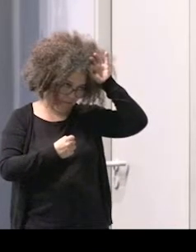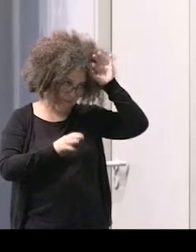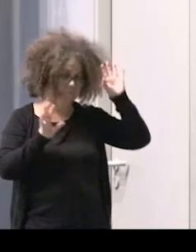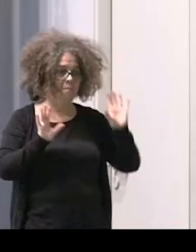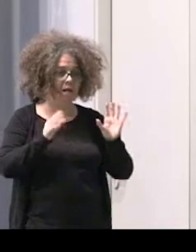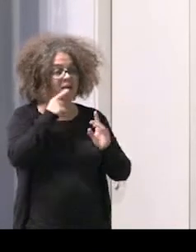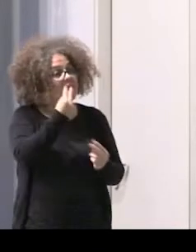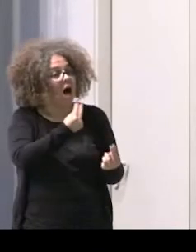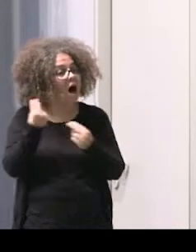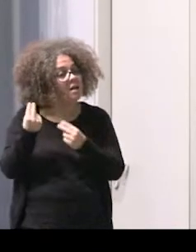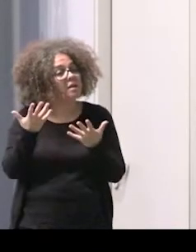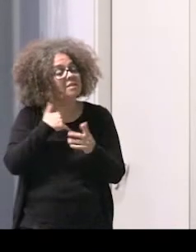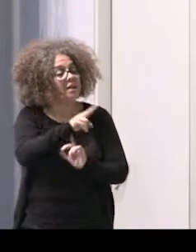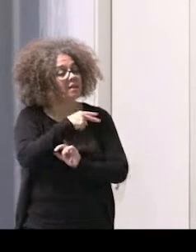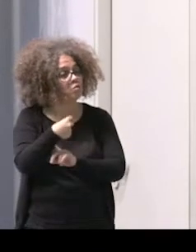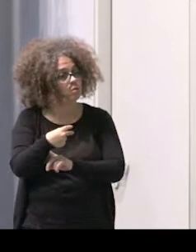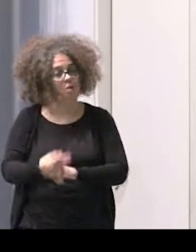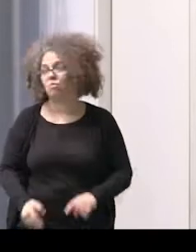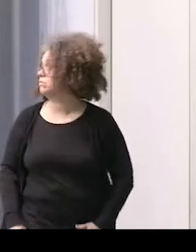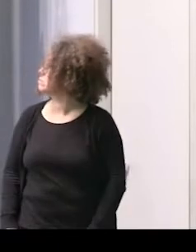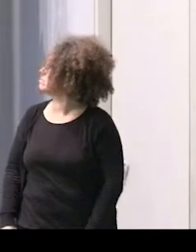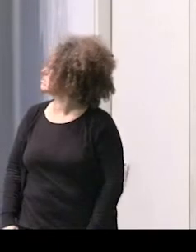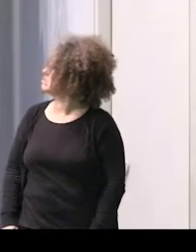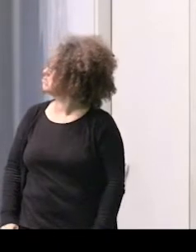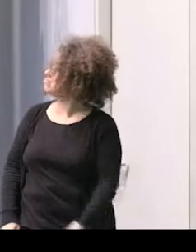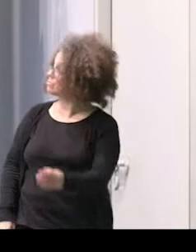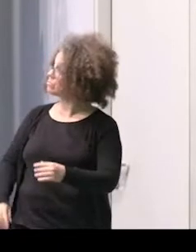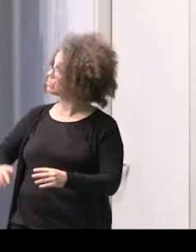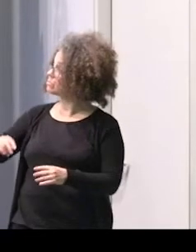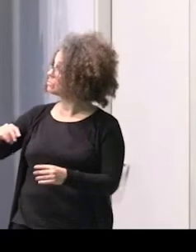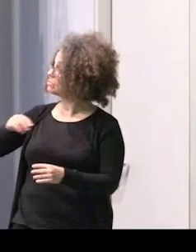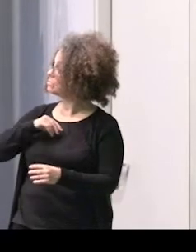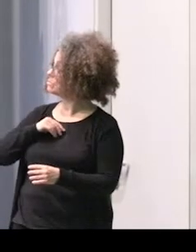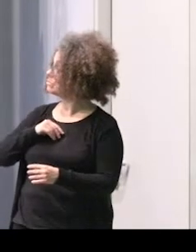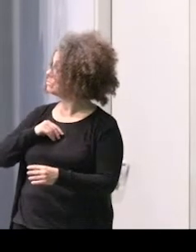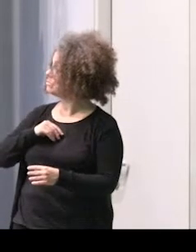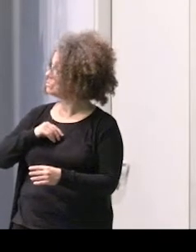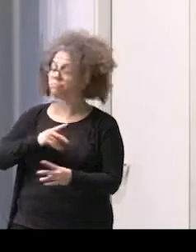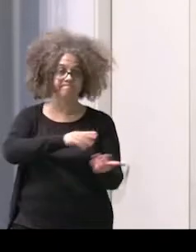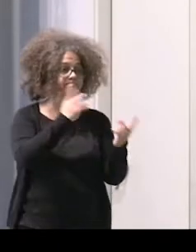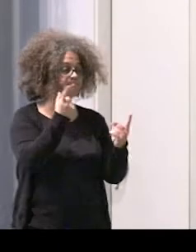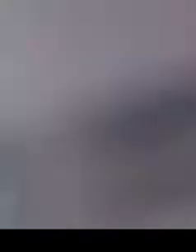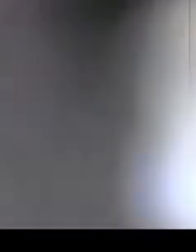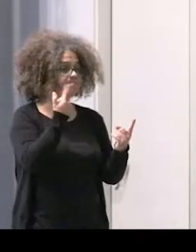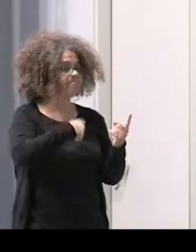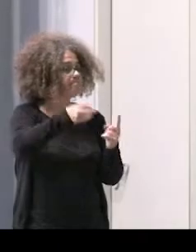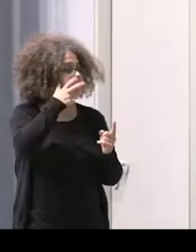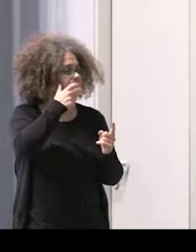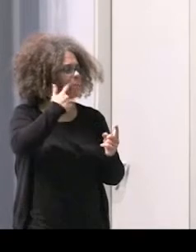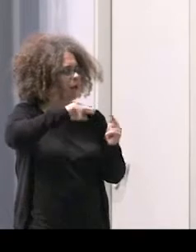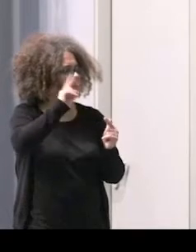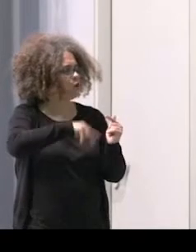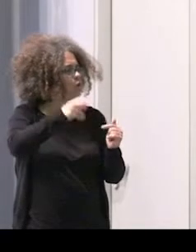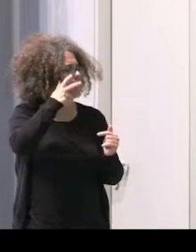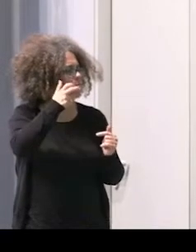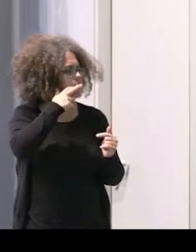Y lo que vemos aquí es el resultado. Esto estamos representando el umbral de recepción verbal, la relación señal-ruido para reconocer el 50%